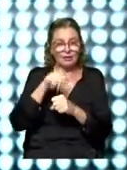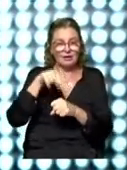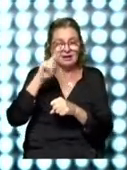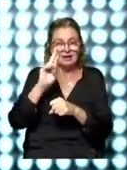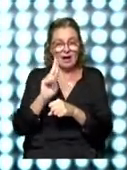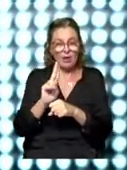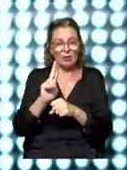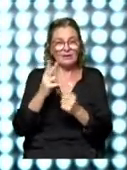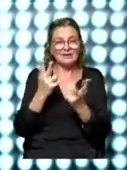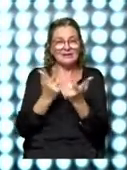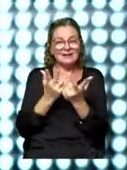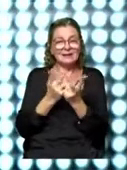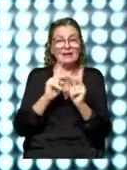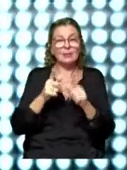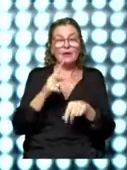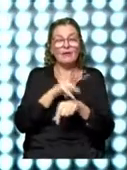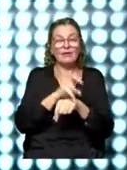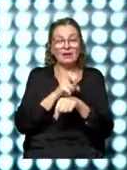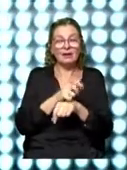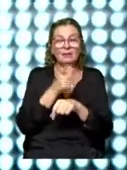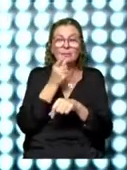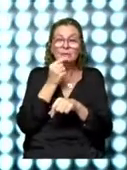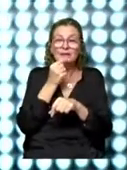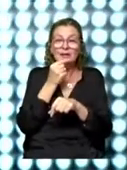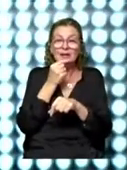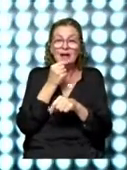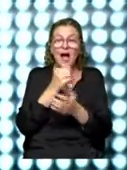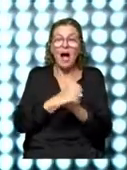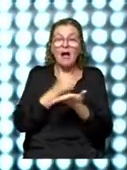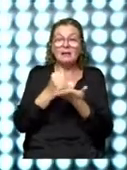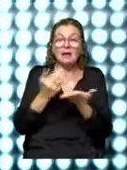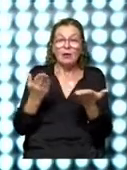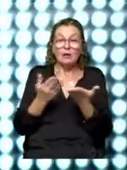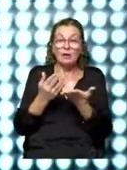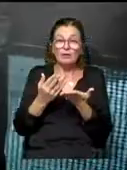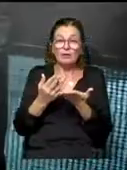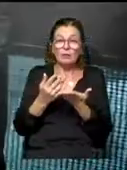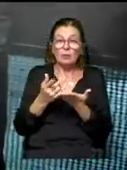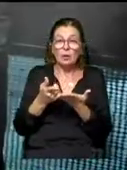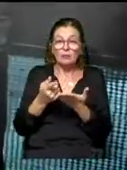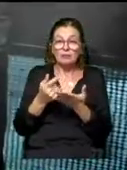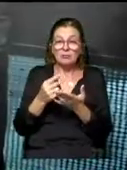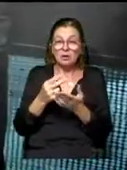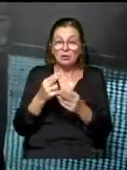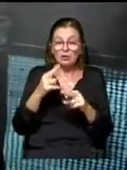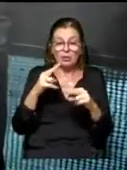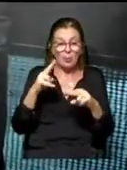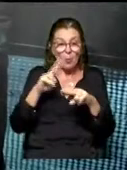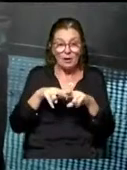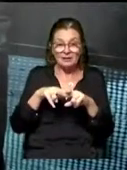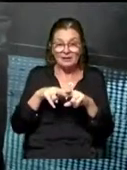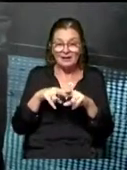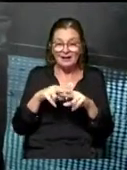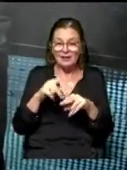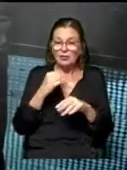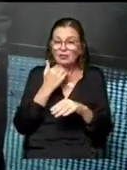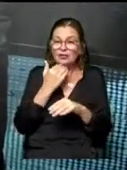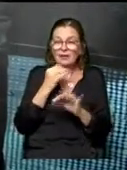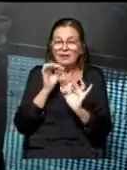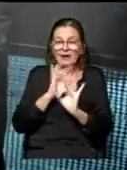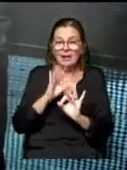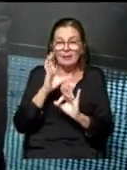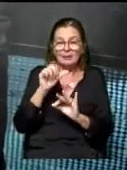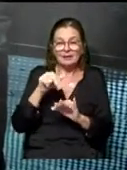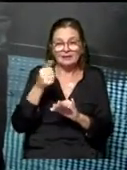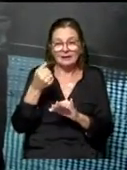33. Y también la Fiscalía y la Policía hasta ahora no han resuelto ninguna de estas muertes todas asociadas. En el caso Penades, hasta